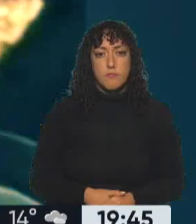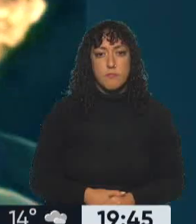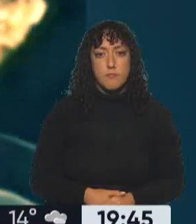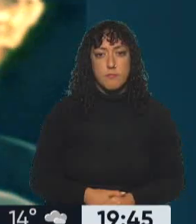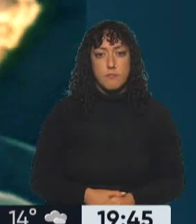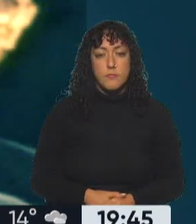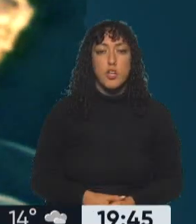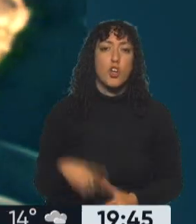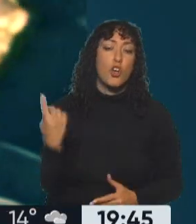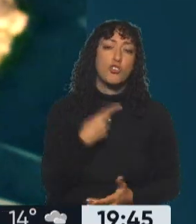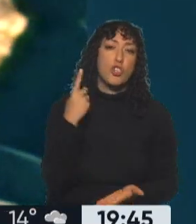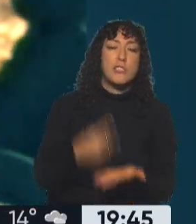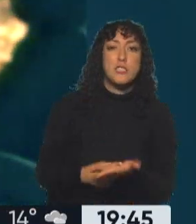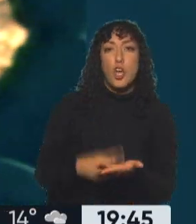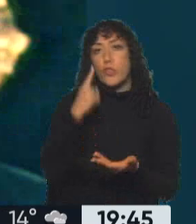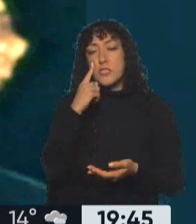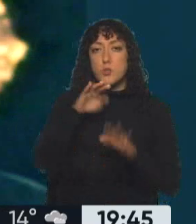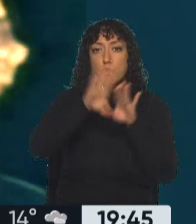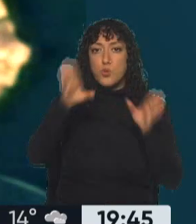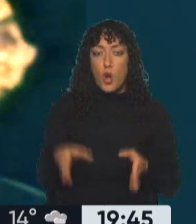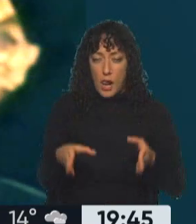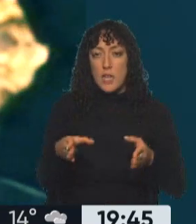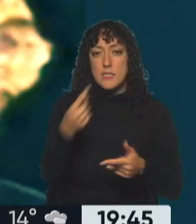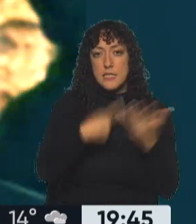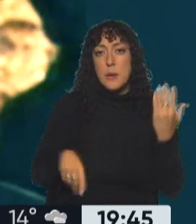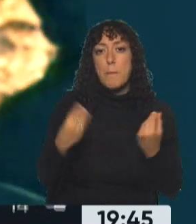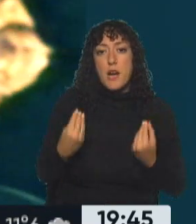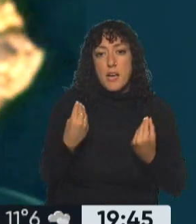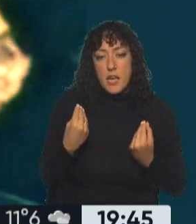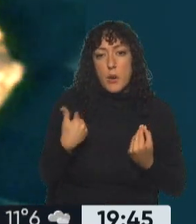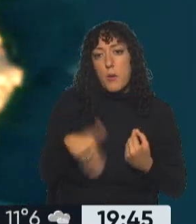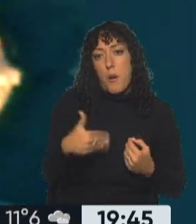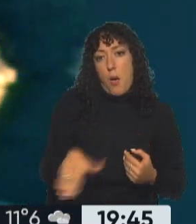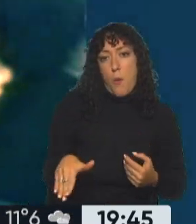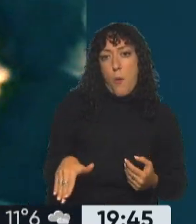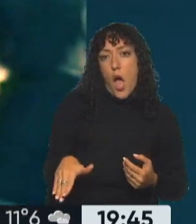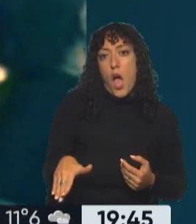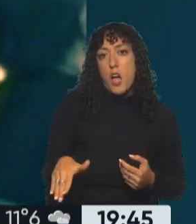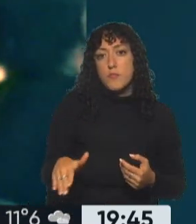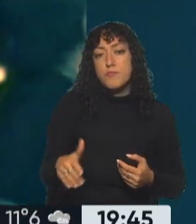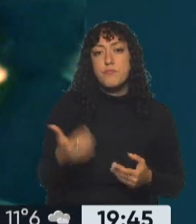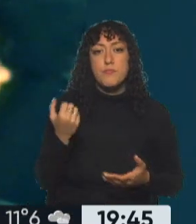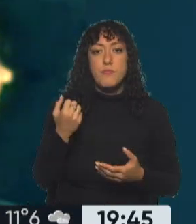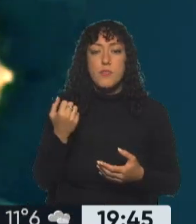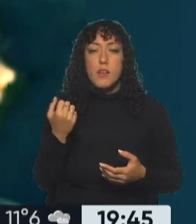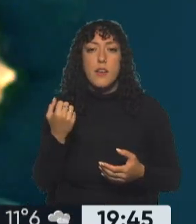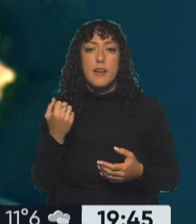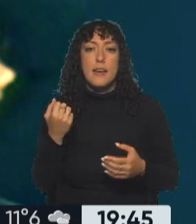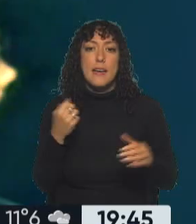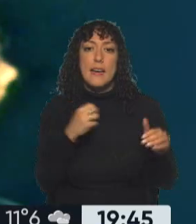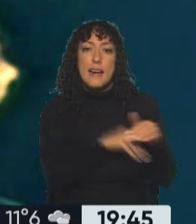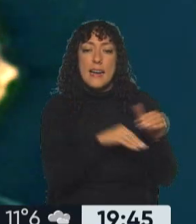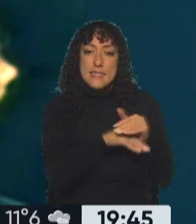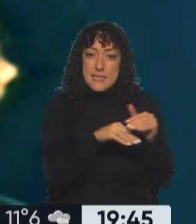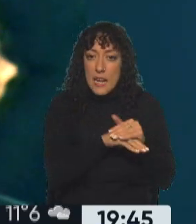Hemos tomado las decisiones institucionales que nos permitirán destinar nuestras reservas de